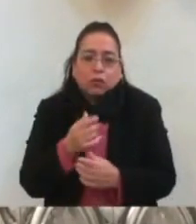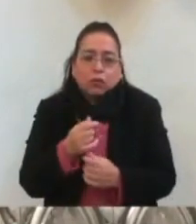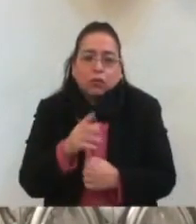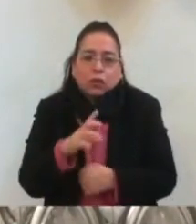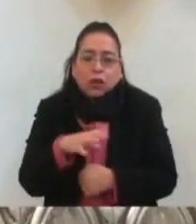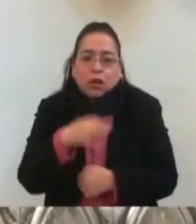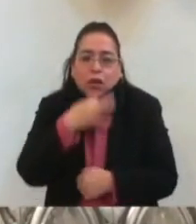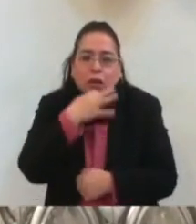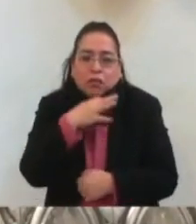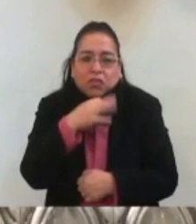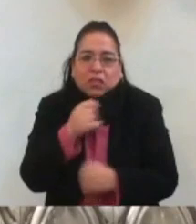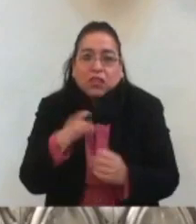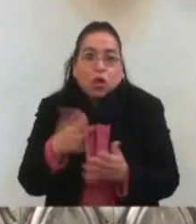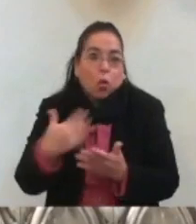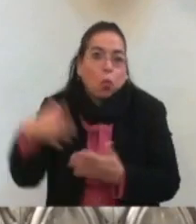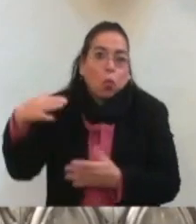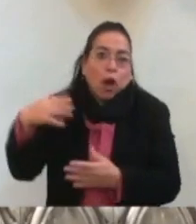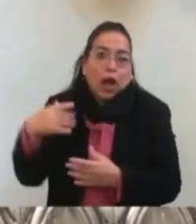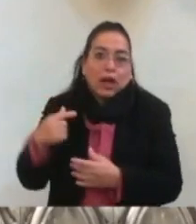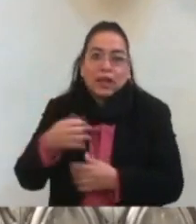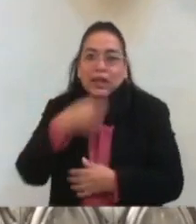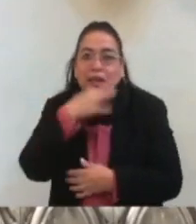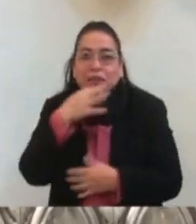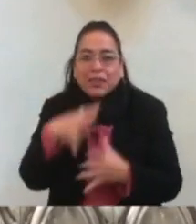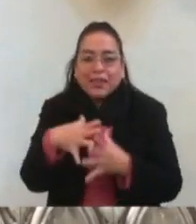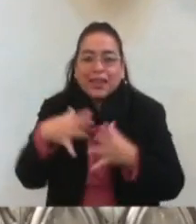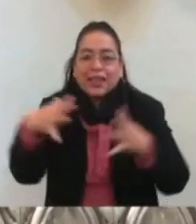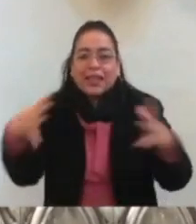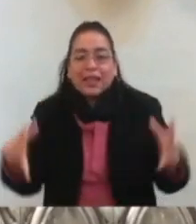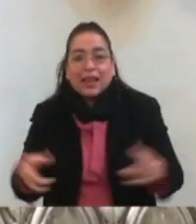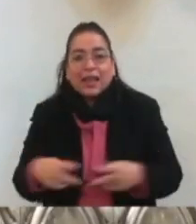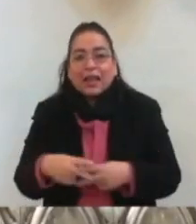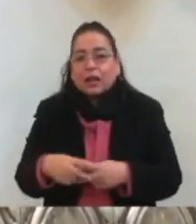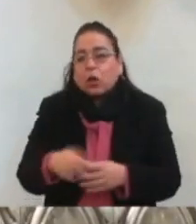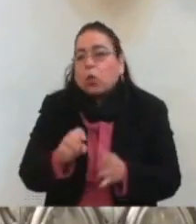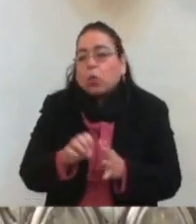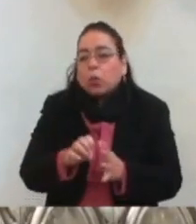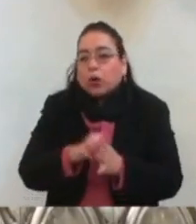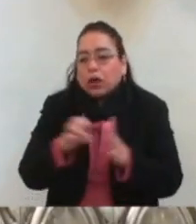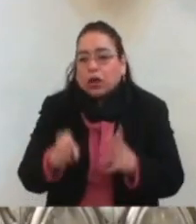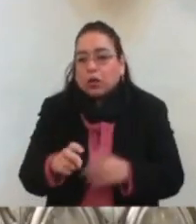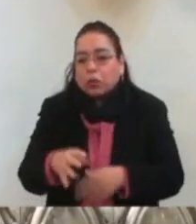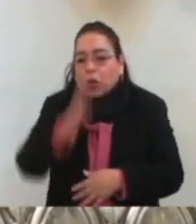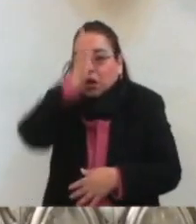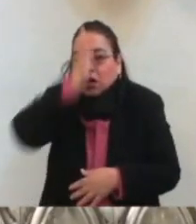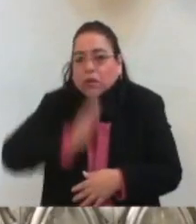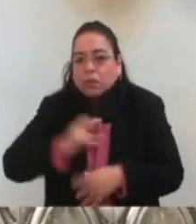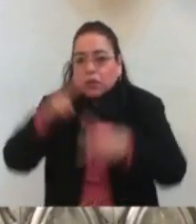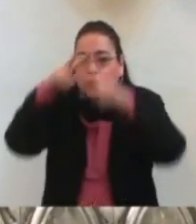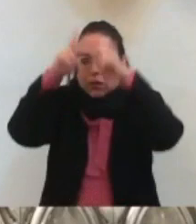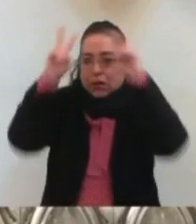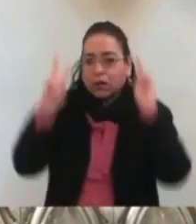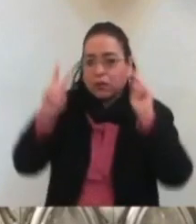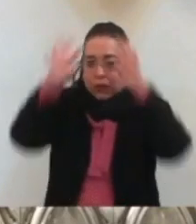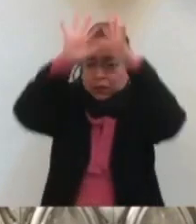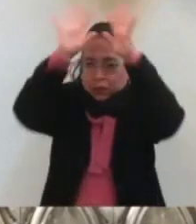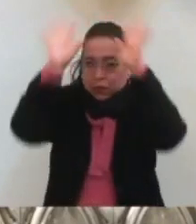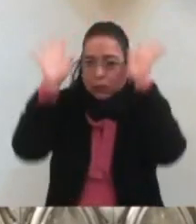mexicanos las fiestas de la virgen maria de la navidad